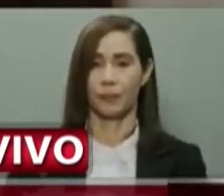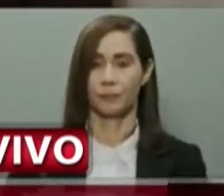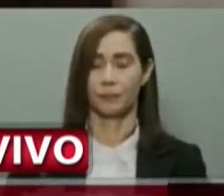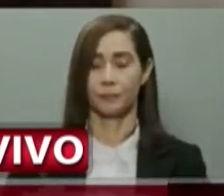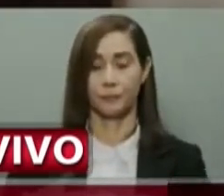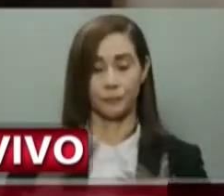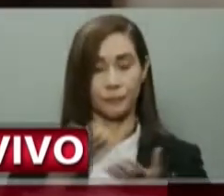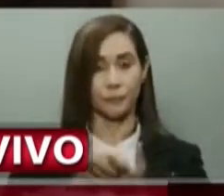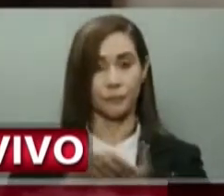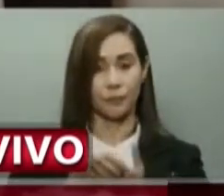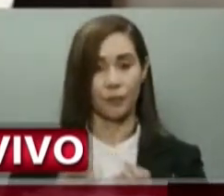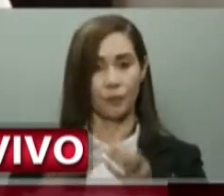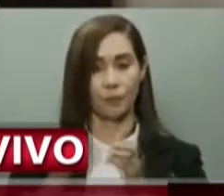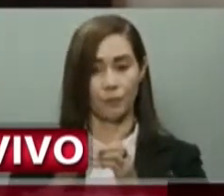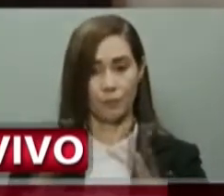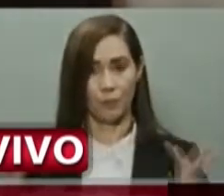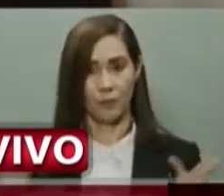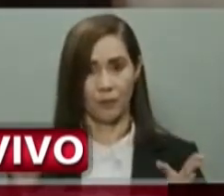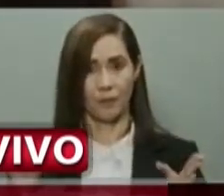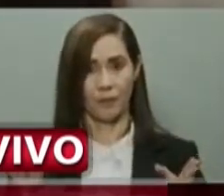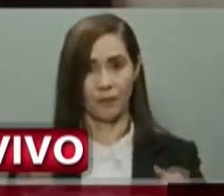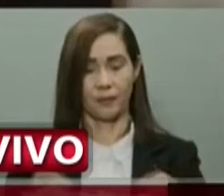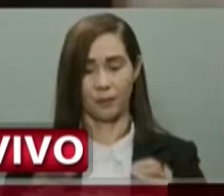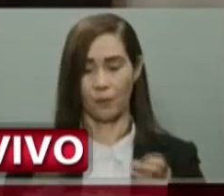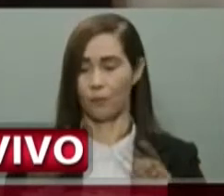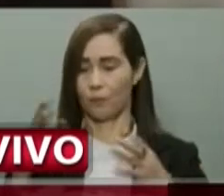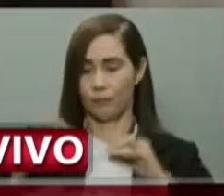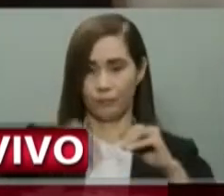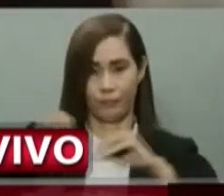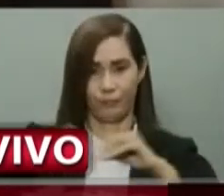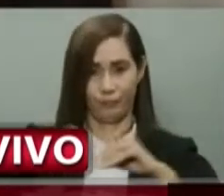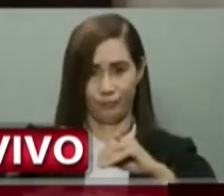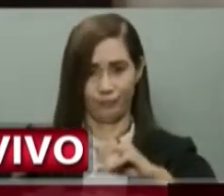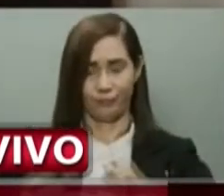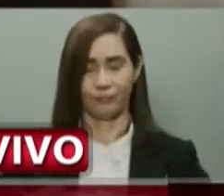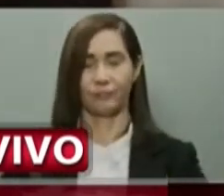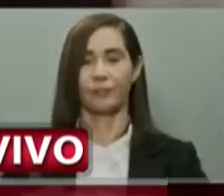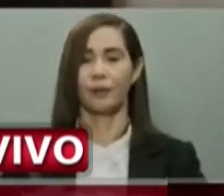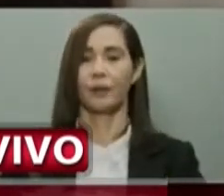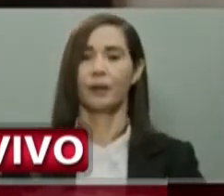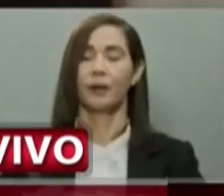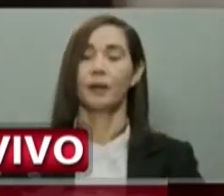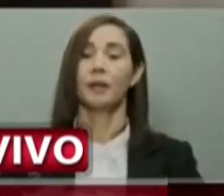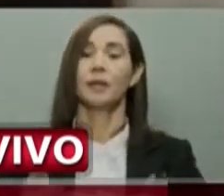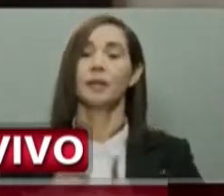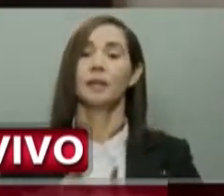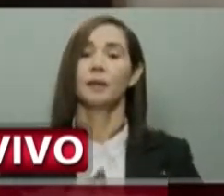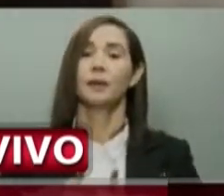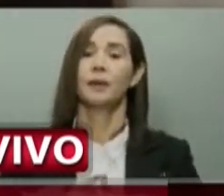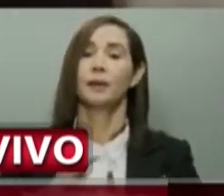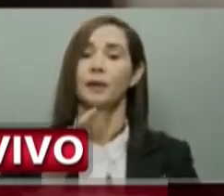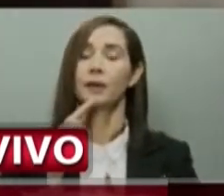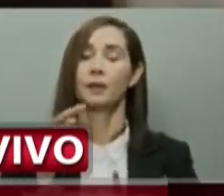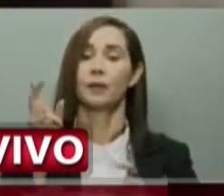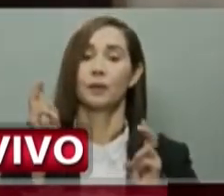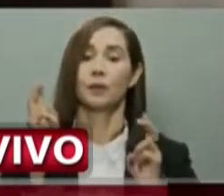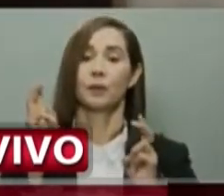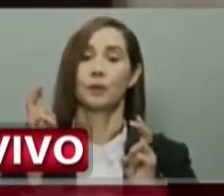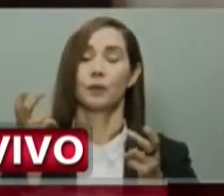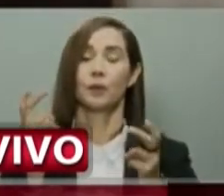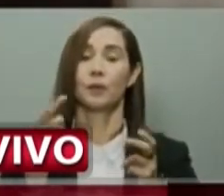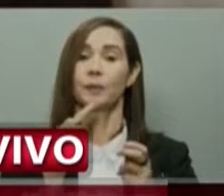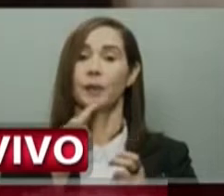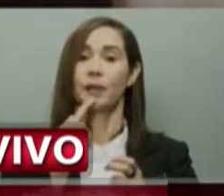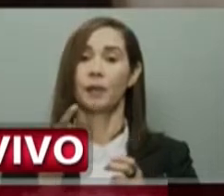muy abierta, que significa que tiene un gran impacto del comercio. En relación con el tema, yo